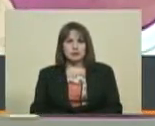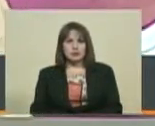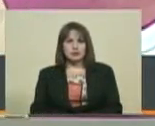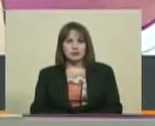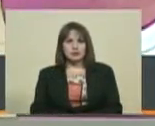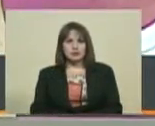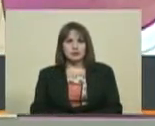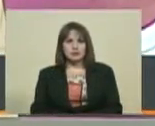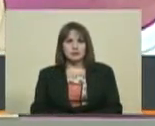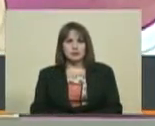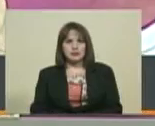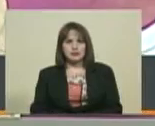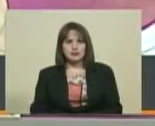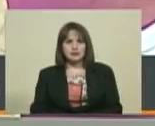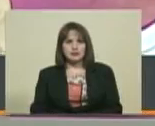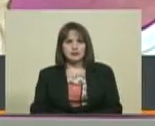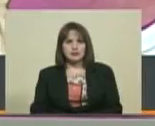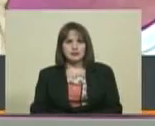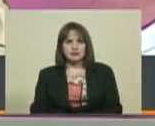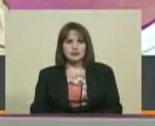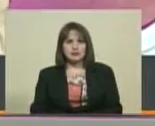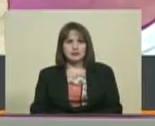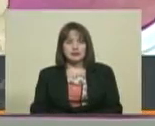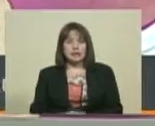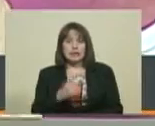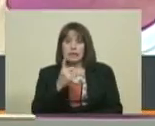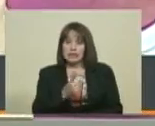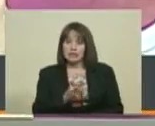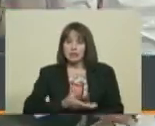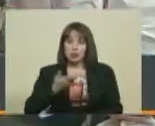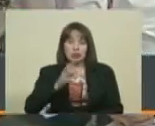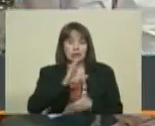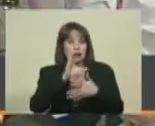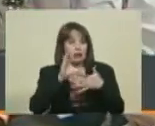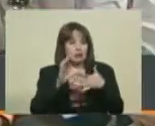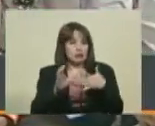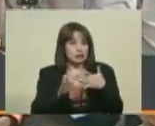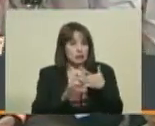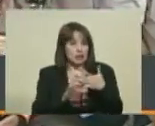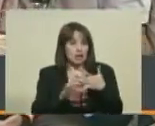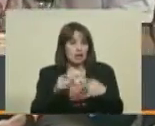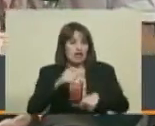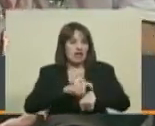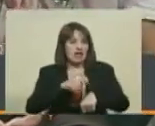Es importante caracterizar que en este periodo,